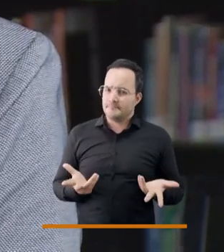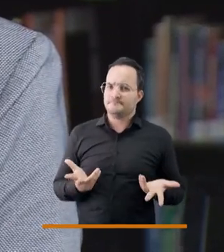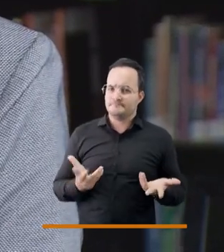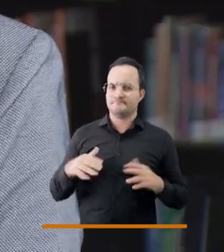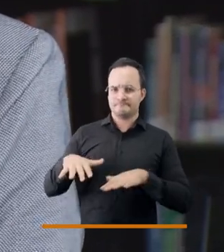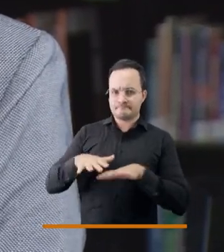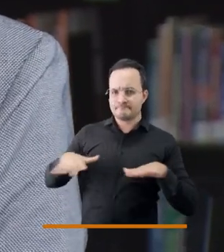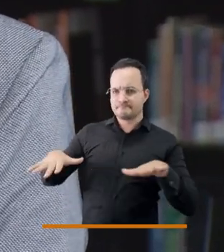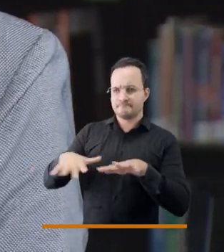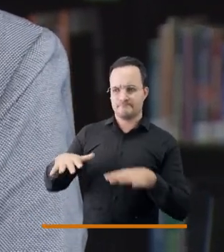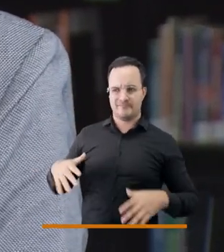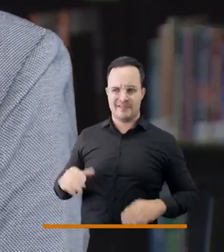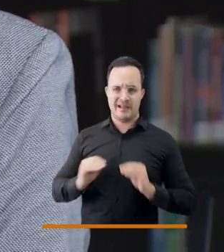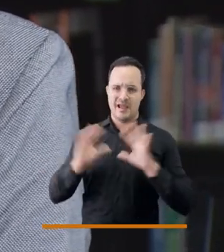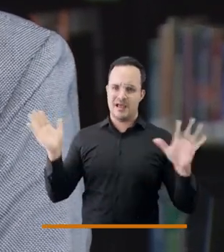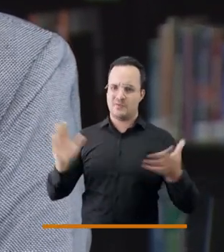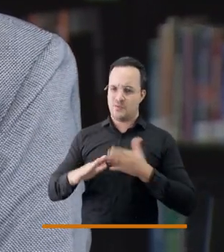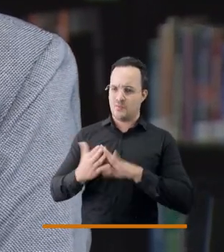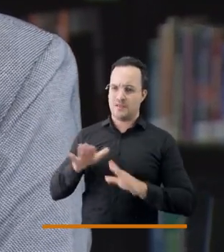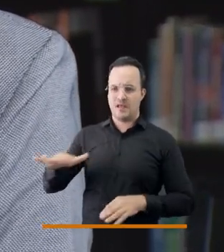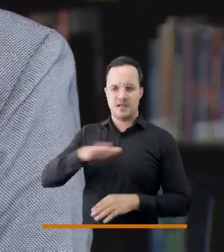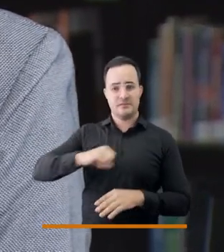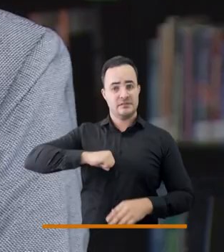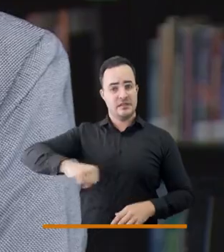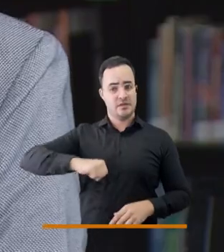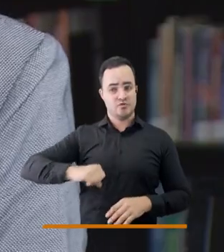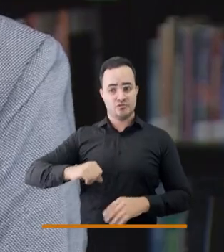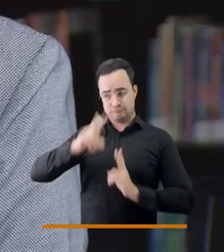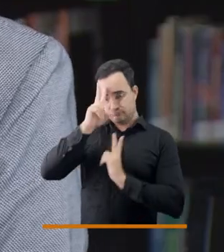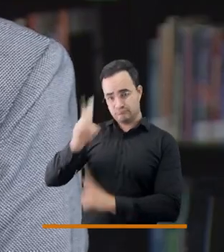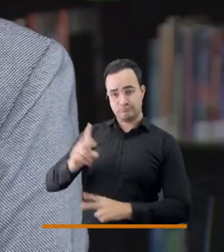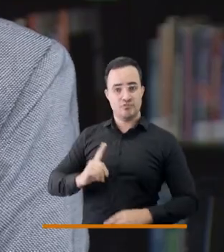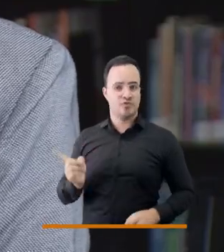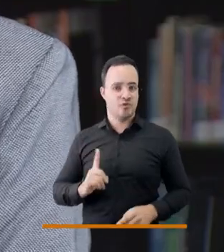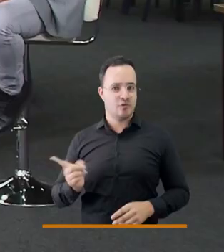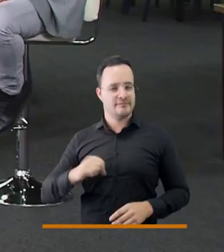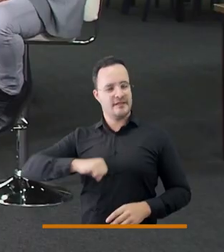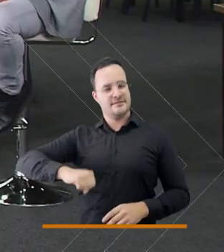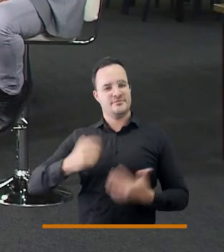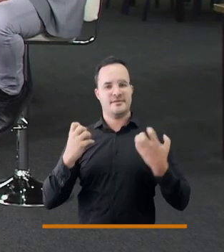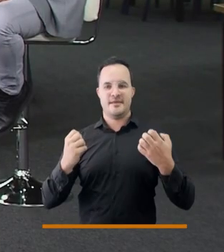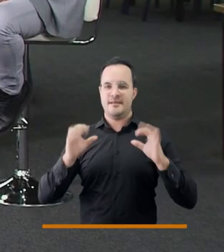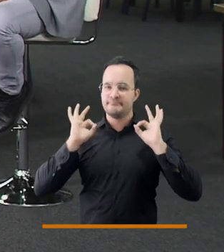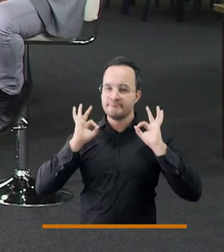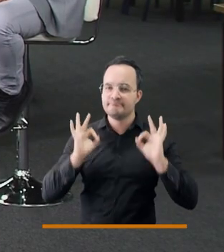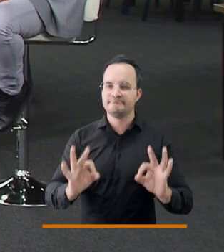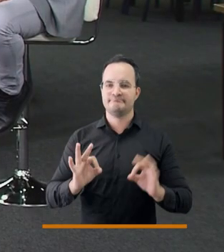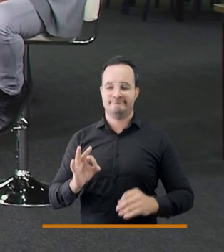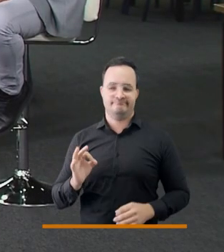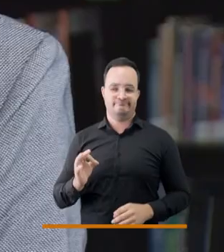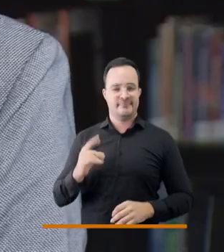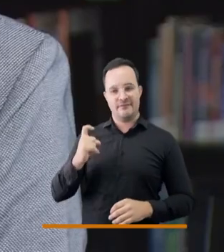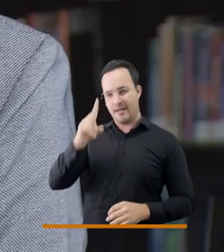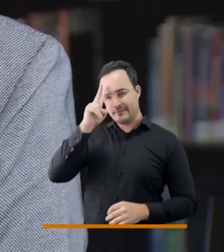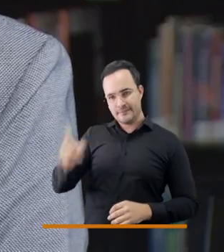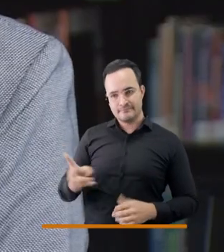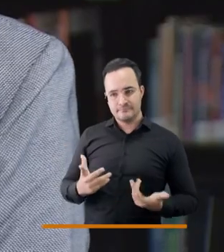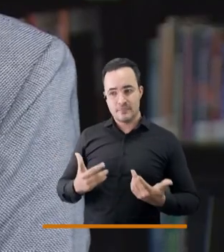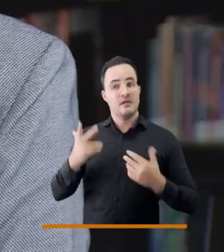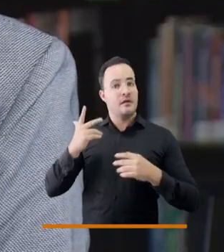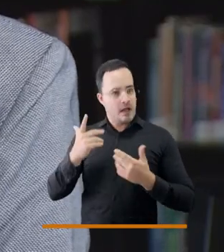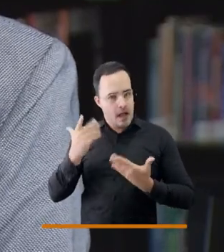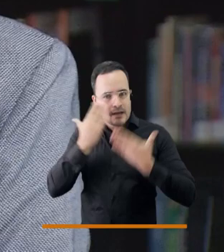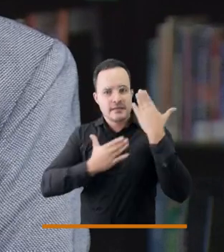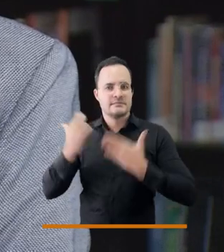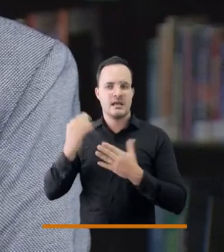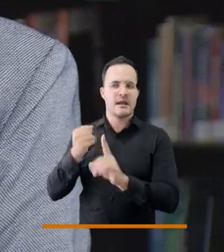se le estarían violando derechos colectivos, derecho a un ambiente sano, derecho a que se le incorporen los costos ambientales